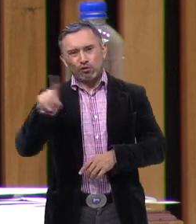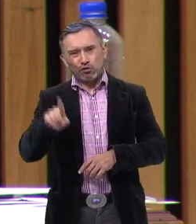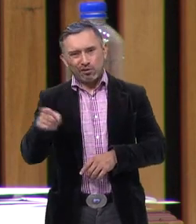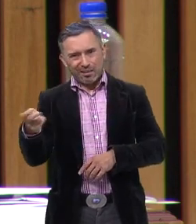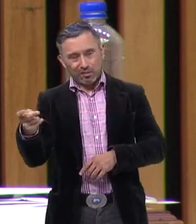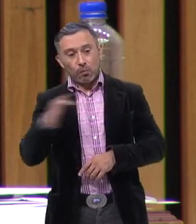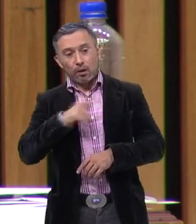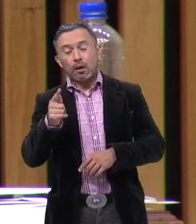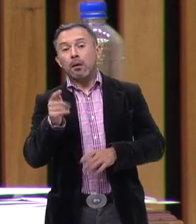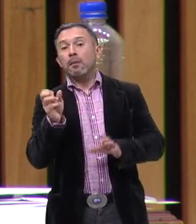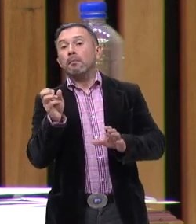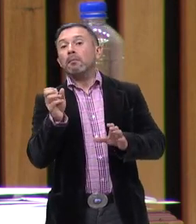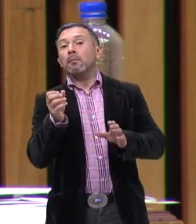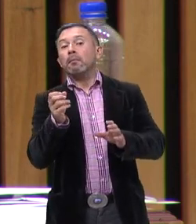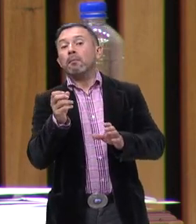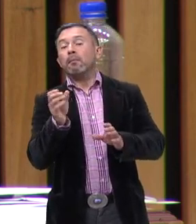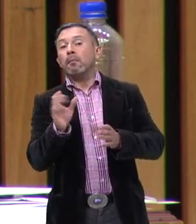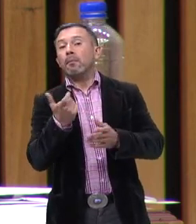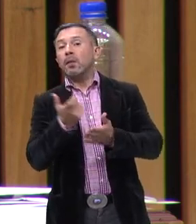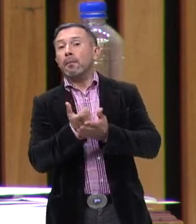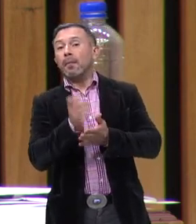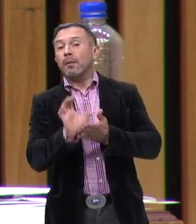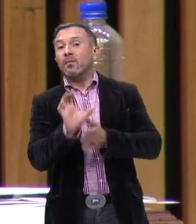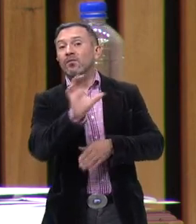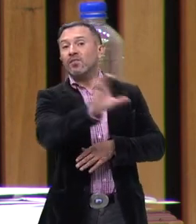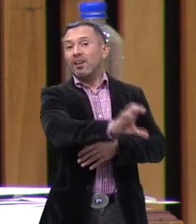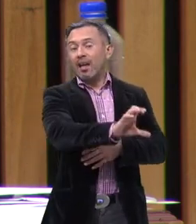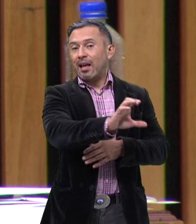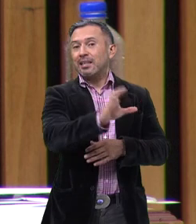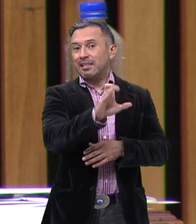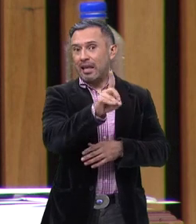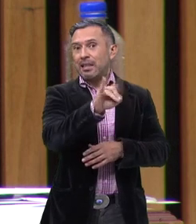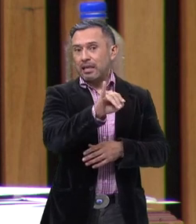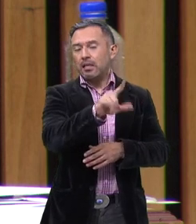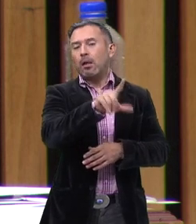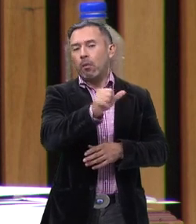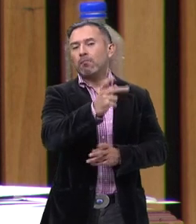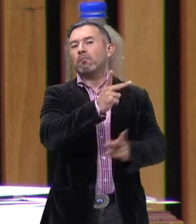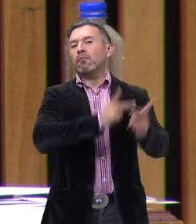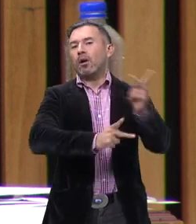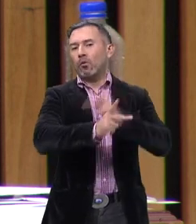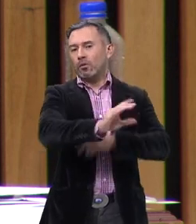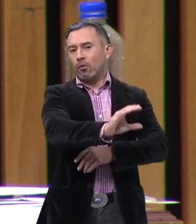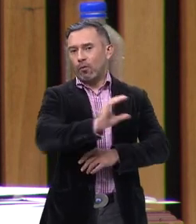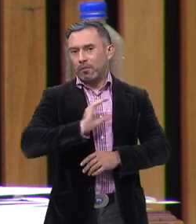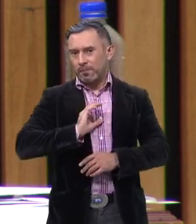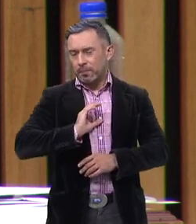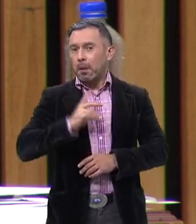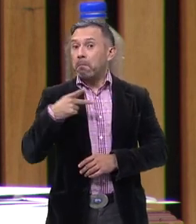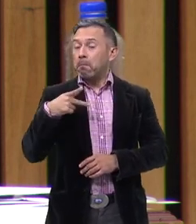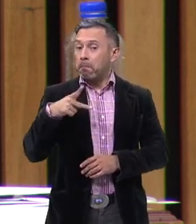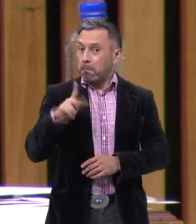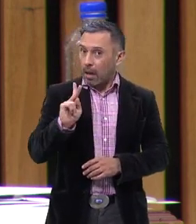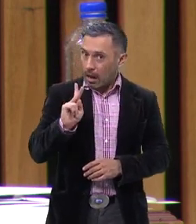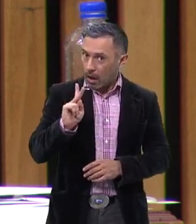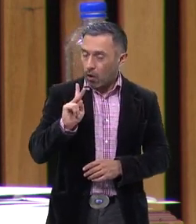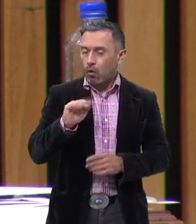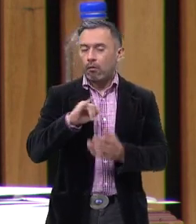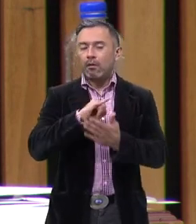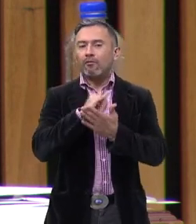estaría cobrando Pero en cambio lo que está documentado gracias a la información que